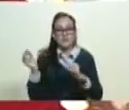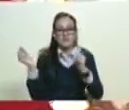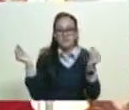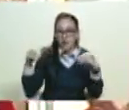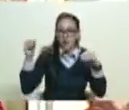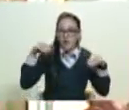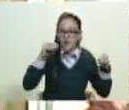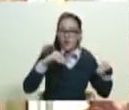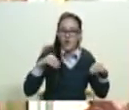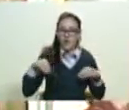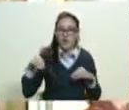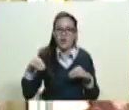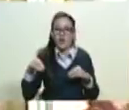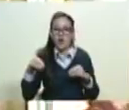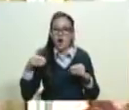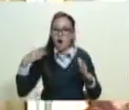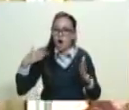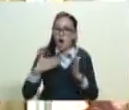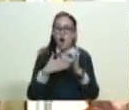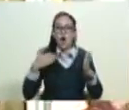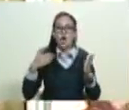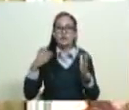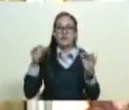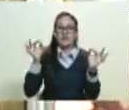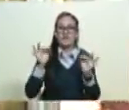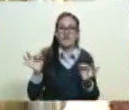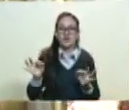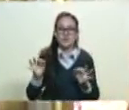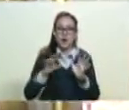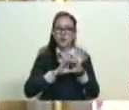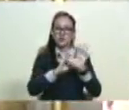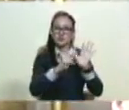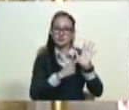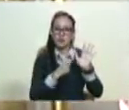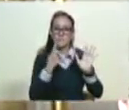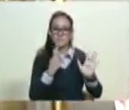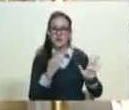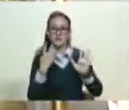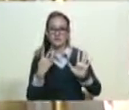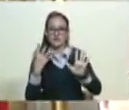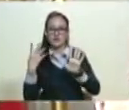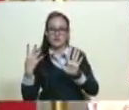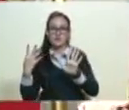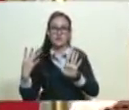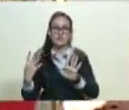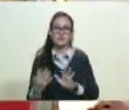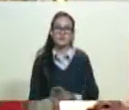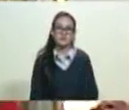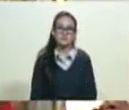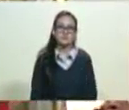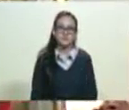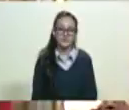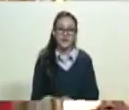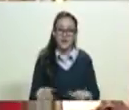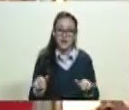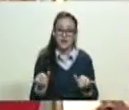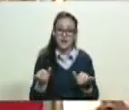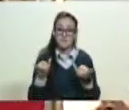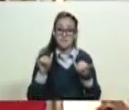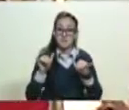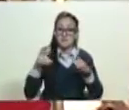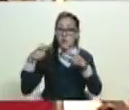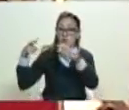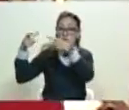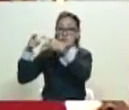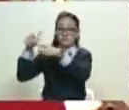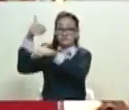sin dimensiones contra el modelo contemplado en la Constitución de 1999. Esas mismas élites